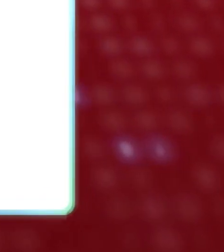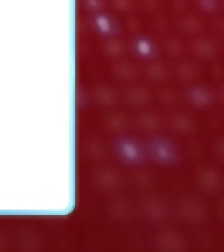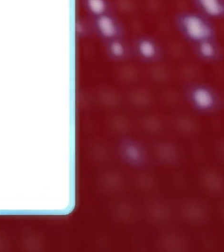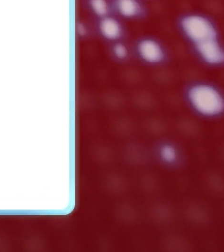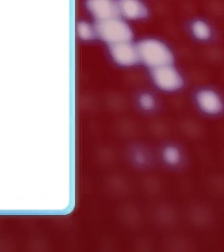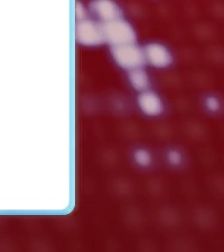ah